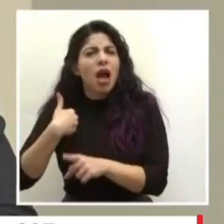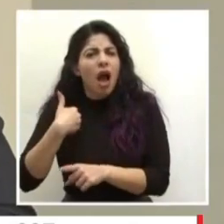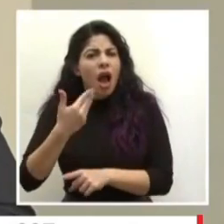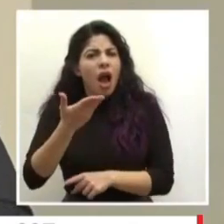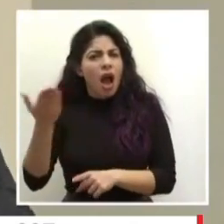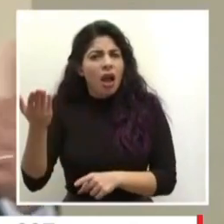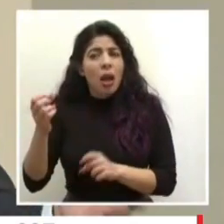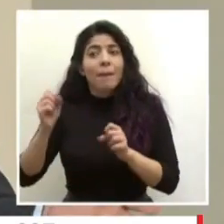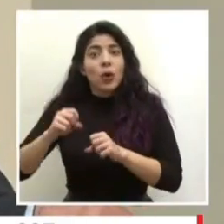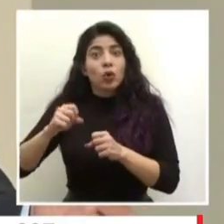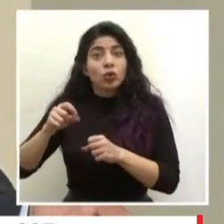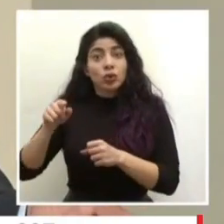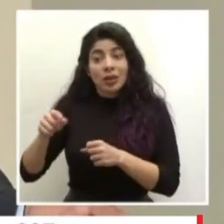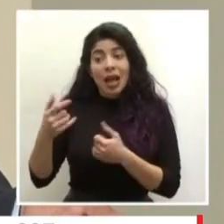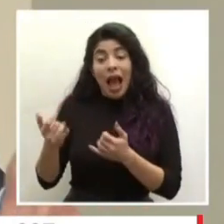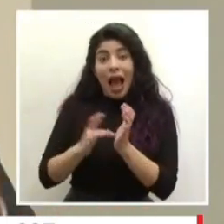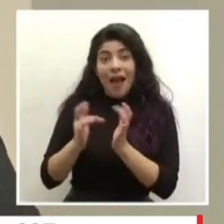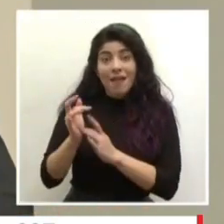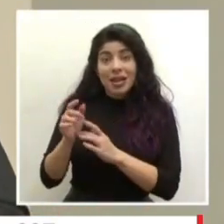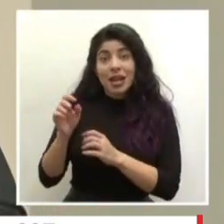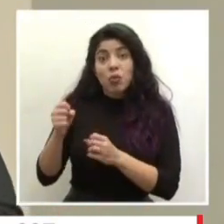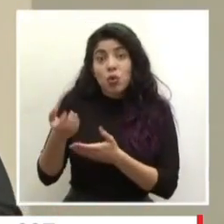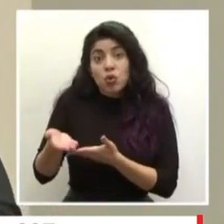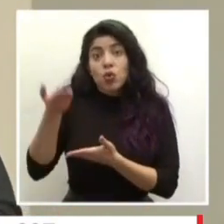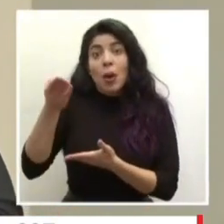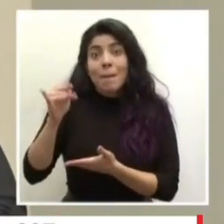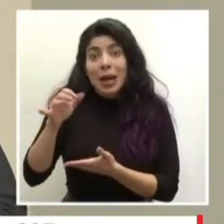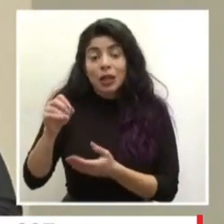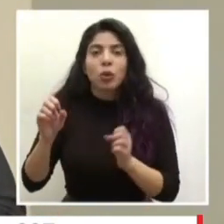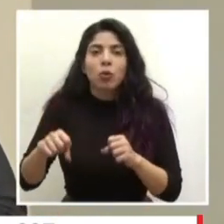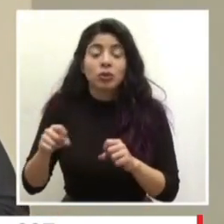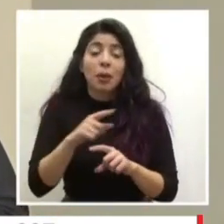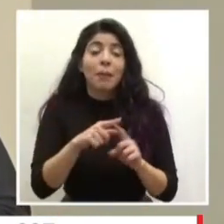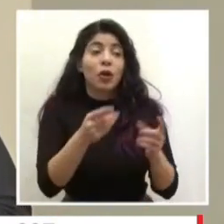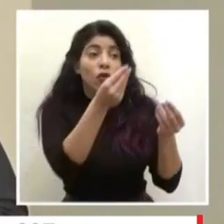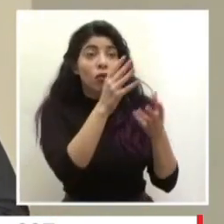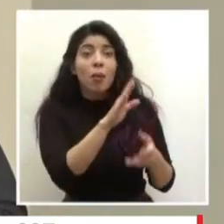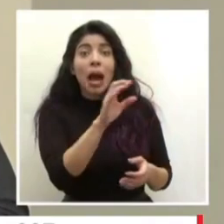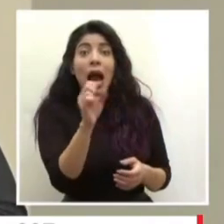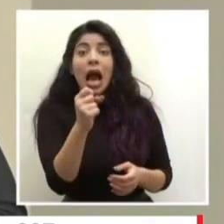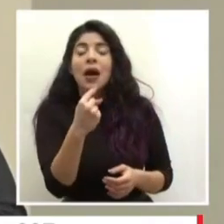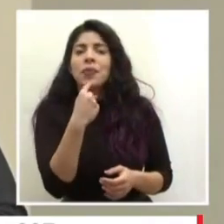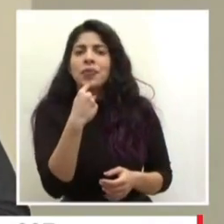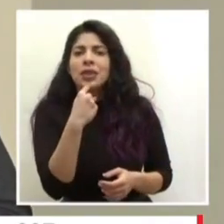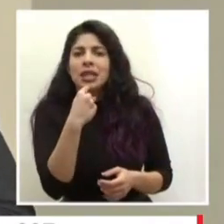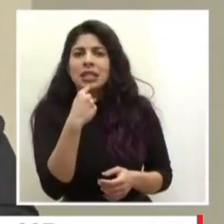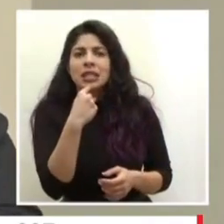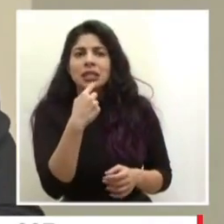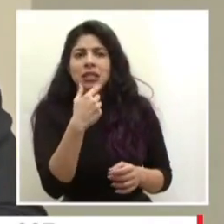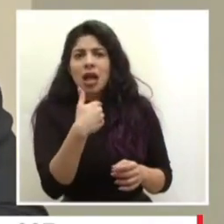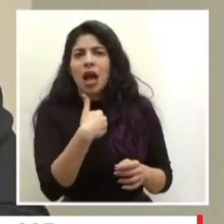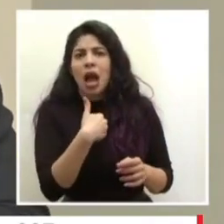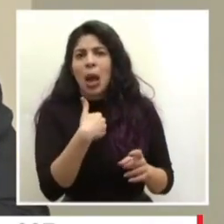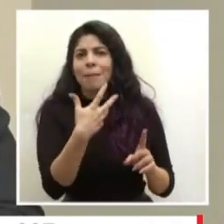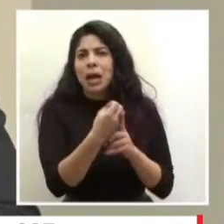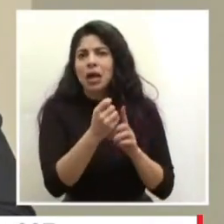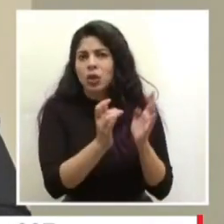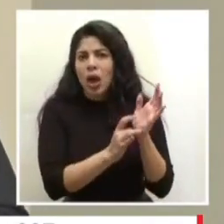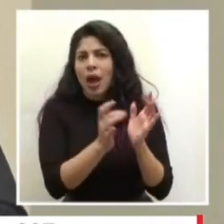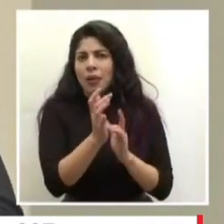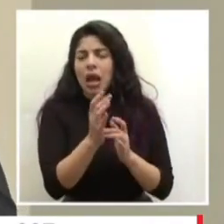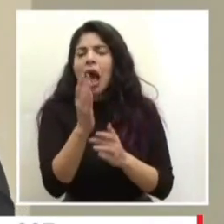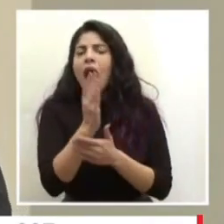incluso suba a lo que se registra de abril. Pareciera que los datos de la caja registran un impacto en abril. Hay